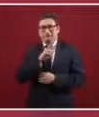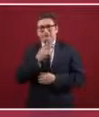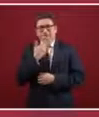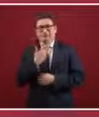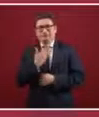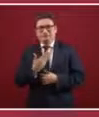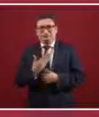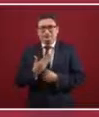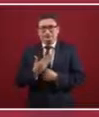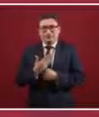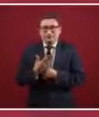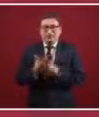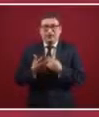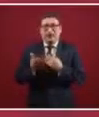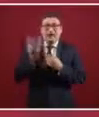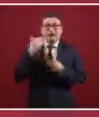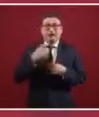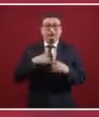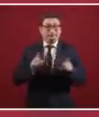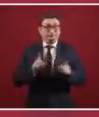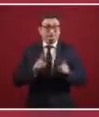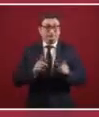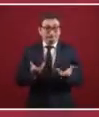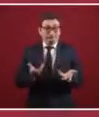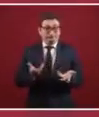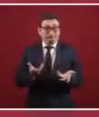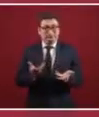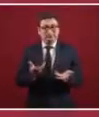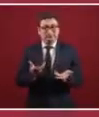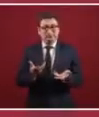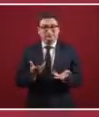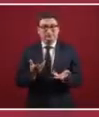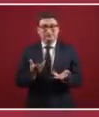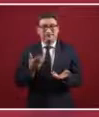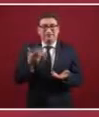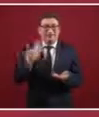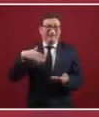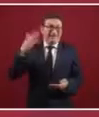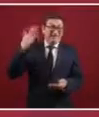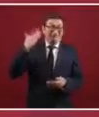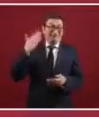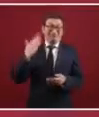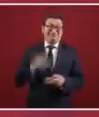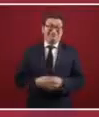O sea, ya no es así de que como era antes, ¿no?